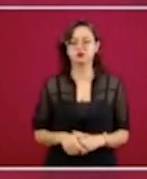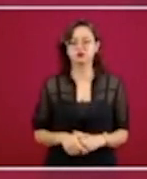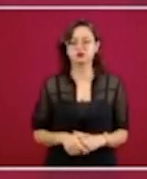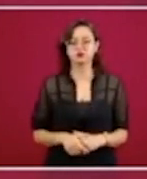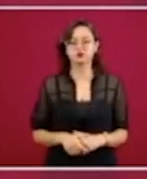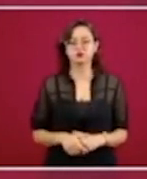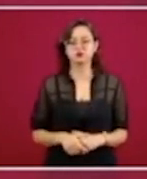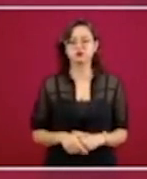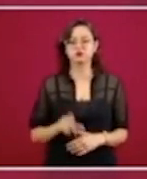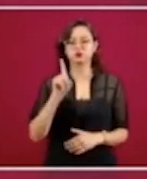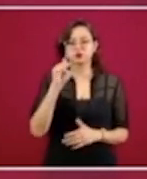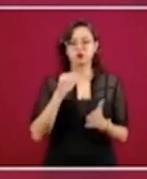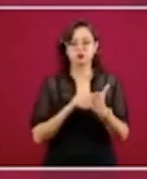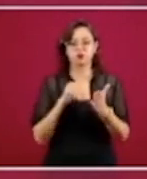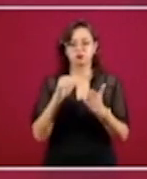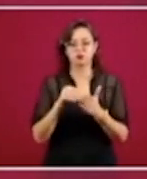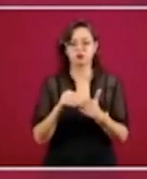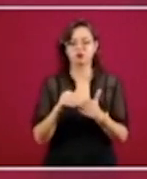a 1 millón.